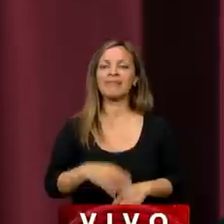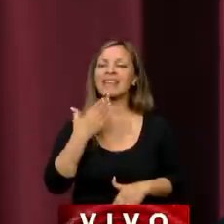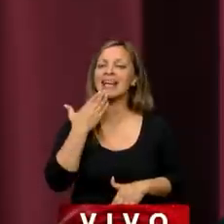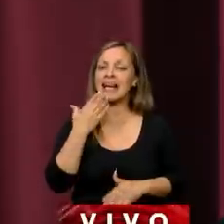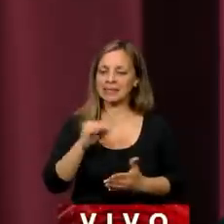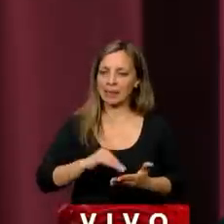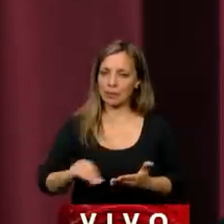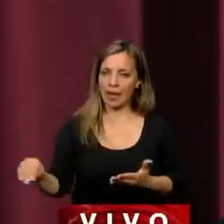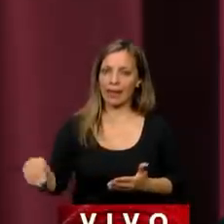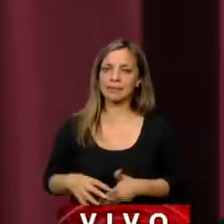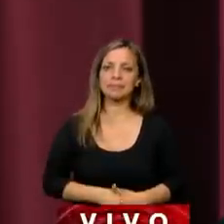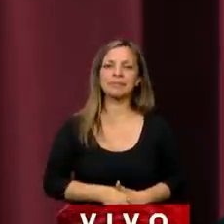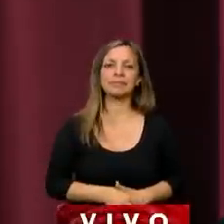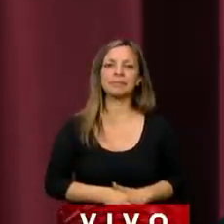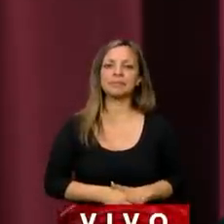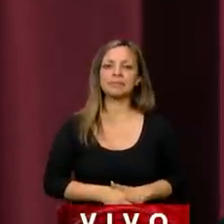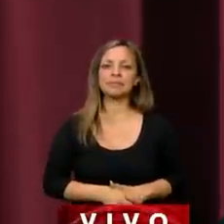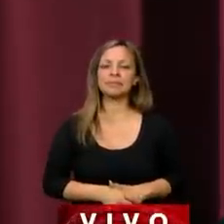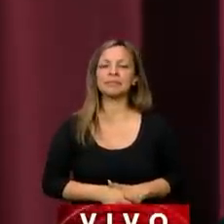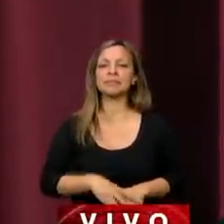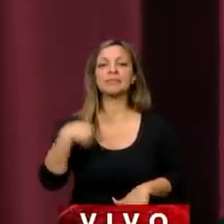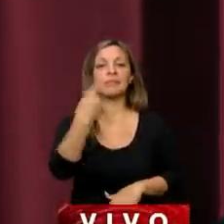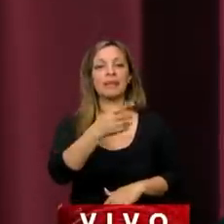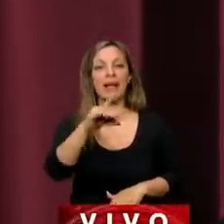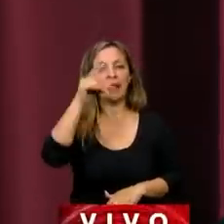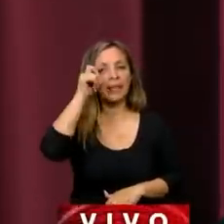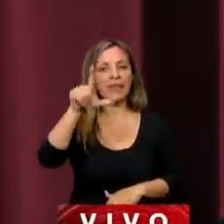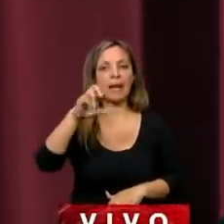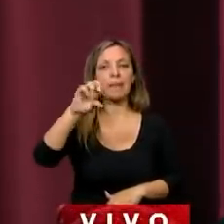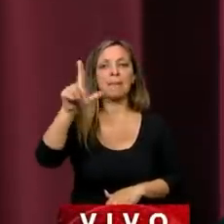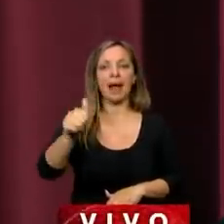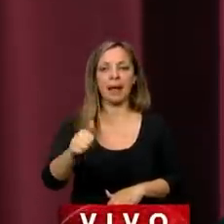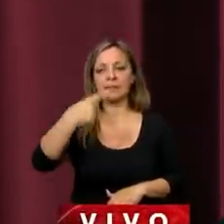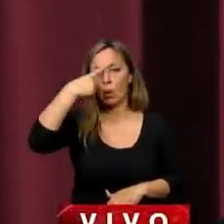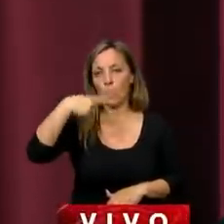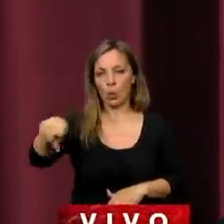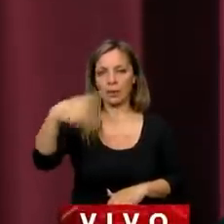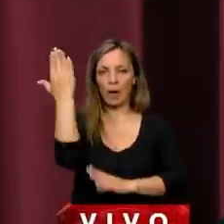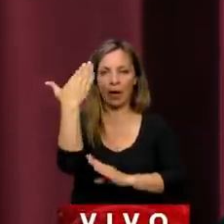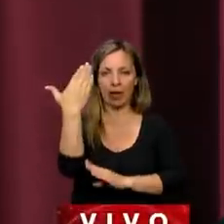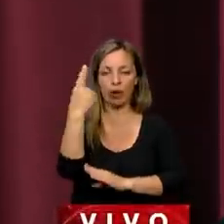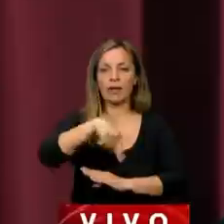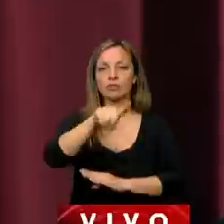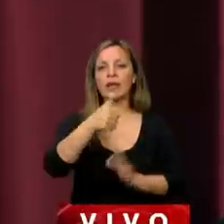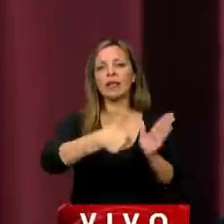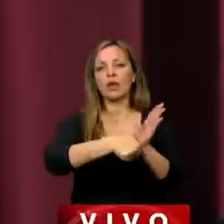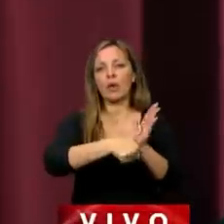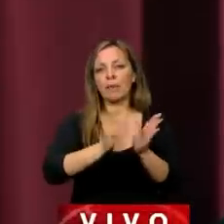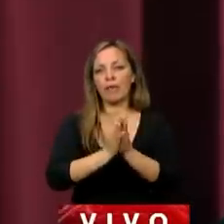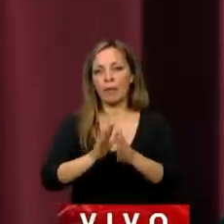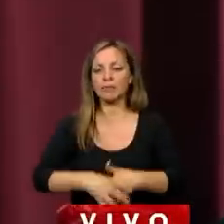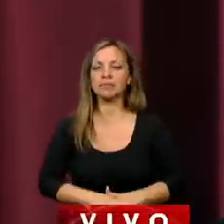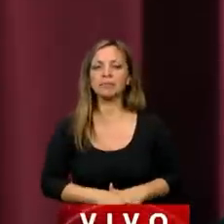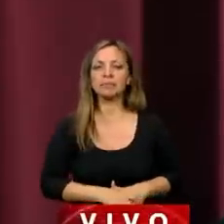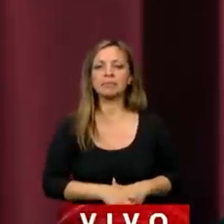Gracias, diputada. La diputada del PLA es la última oradora. Le pido que se logueen a los señores y señoras diputadas.